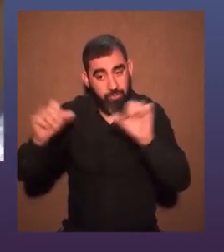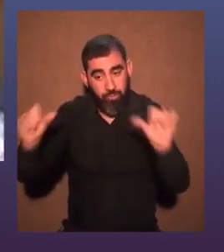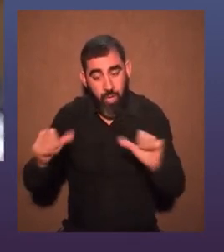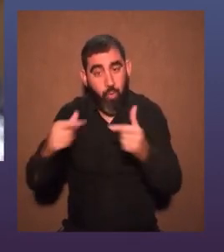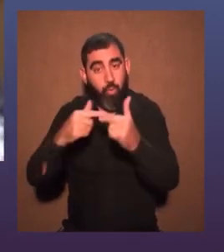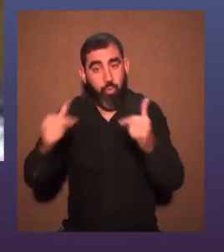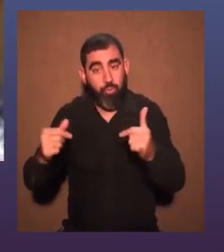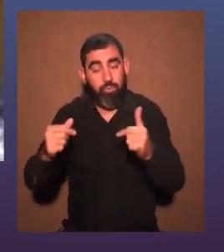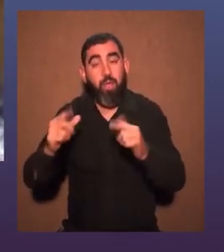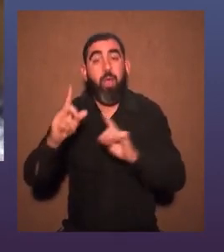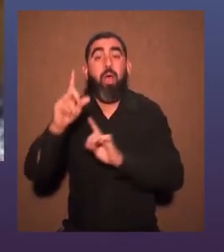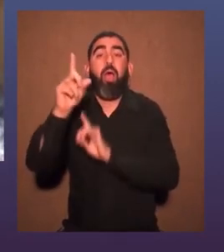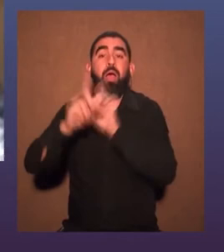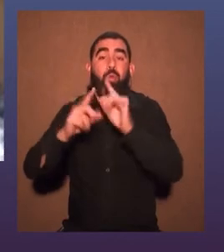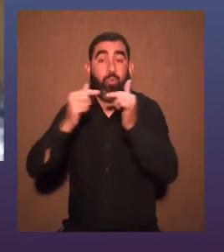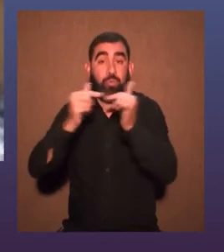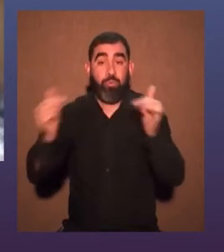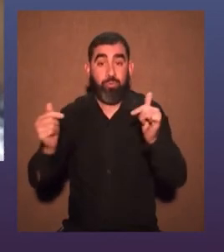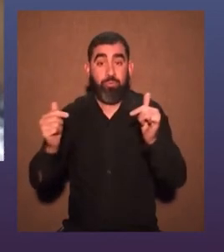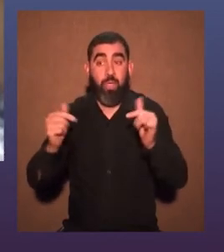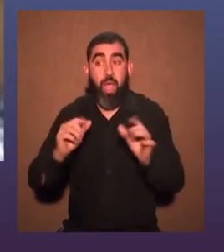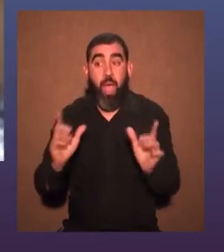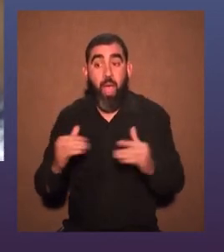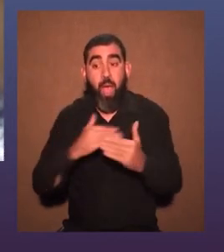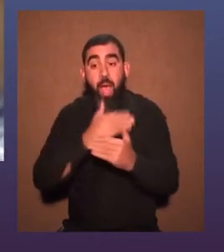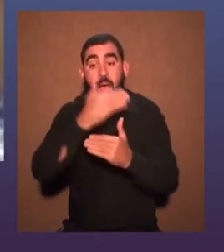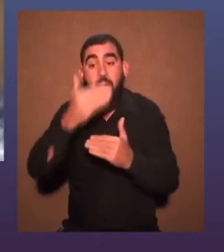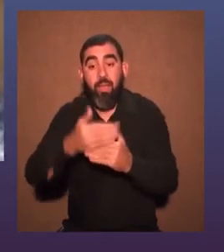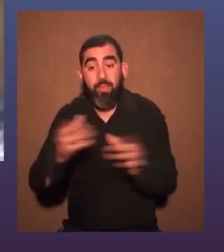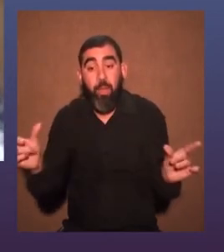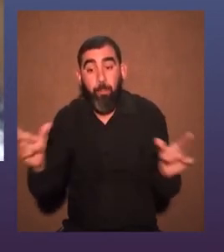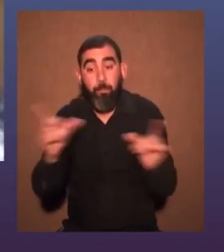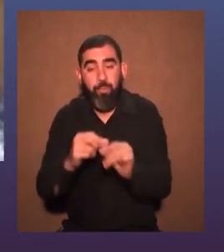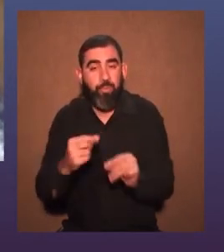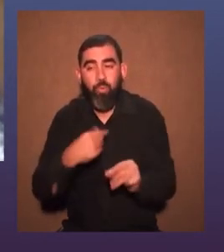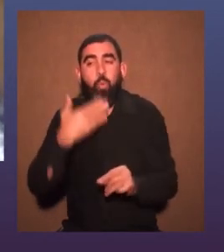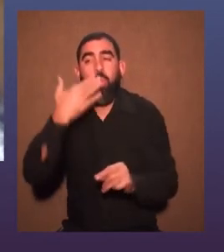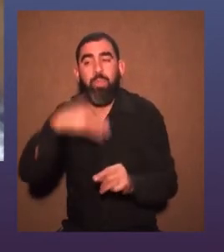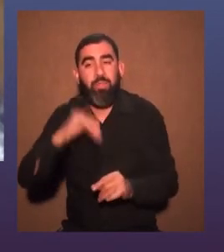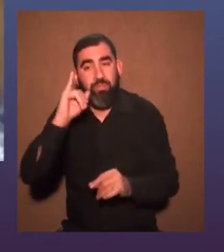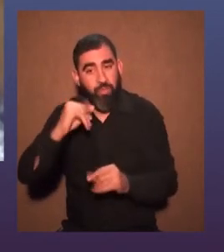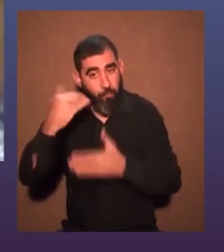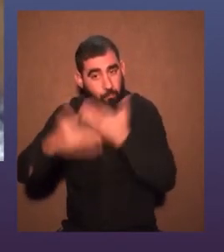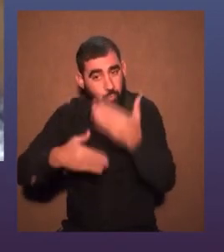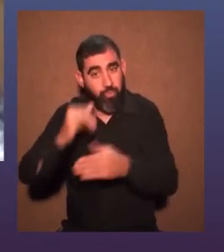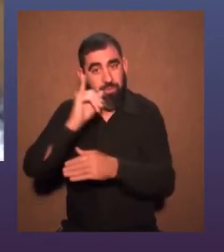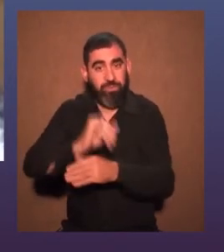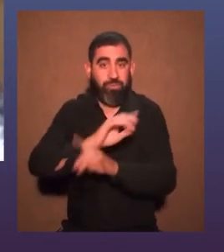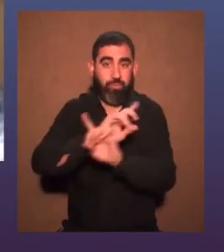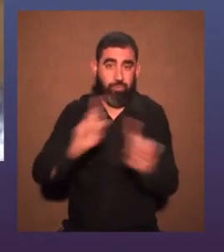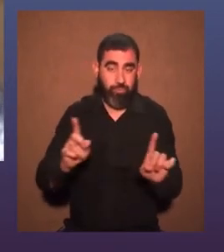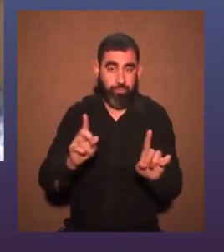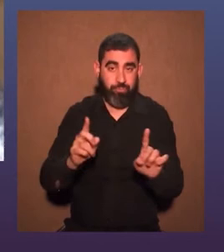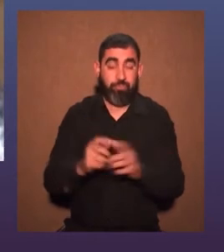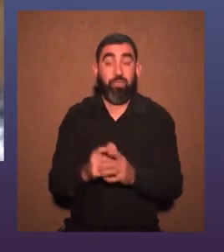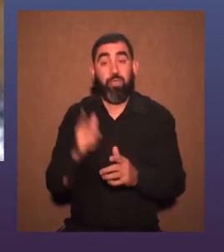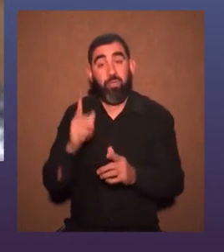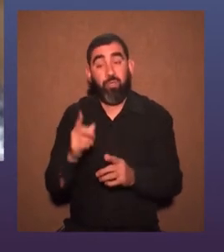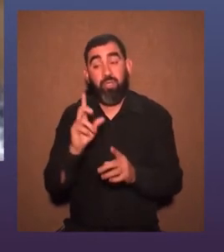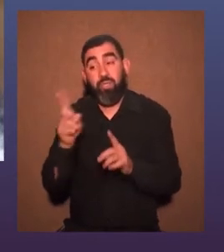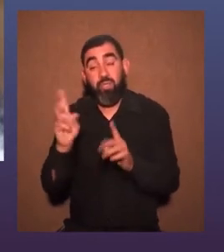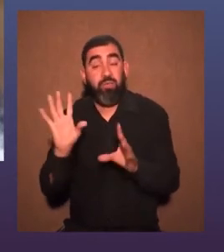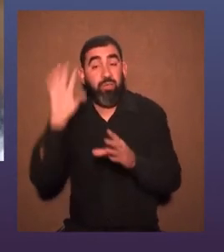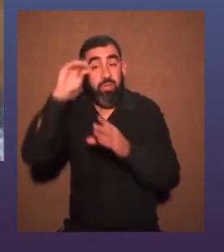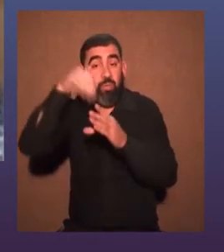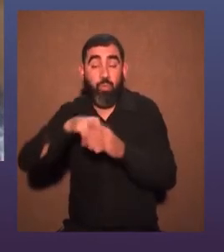cosas, hay cosas que uno, hasta que no las ve, no termina de entender si realmente funcionan o no. Entonces, es parte